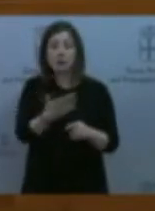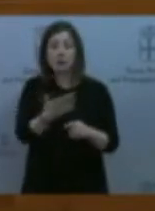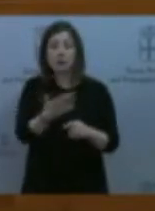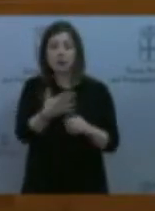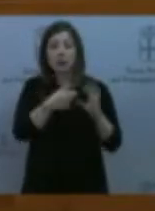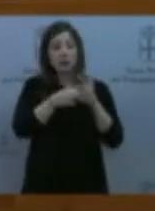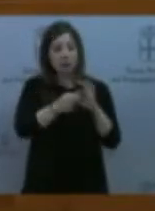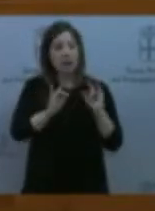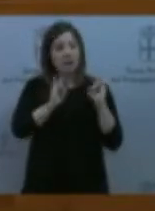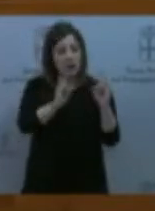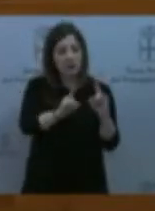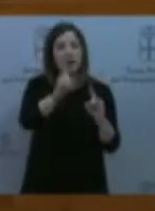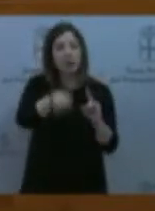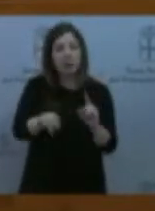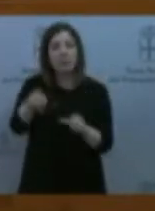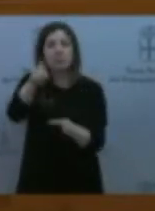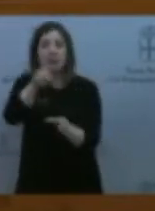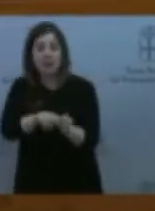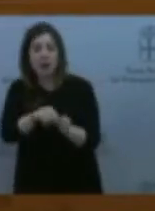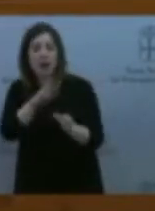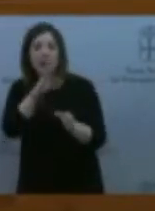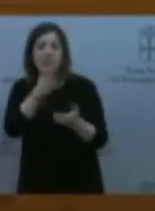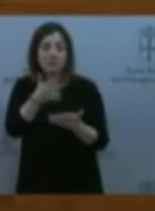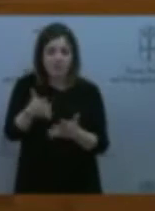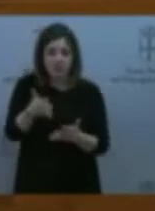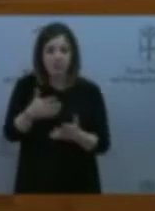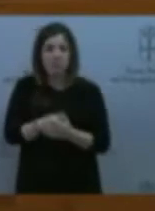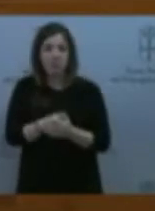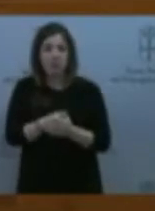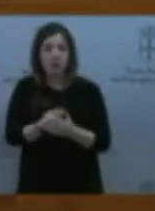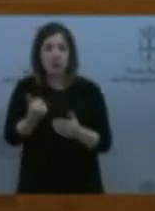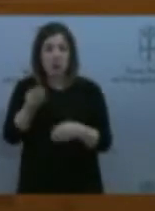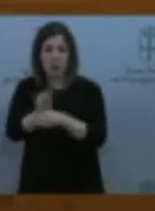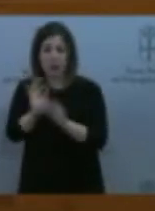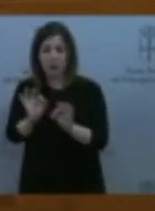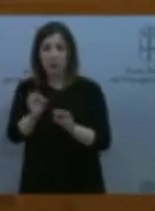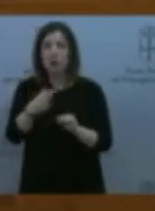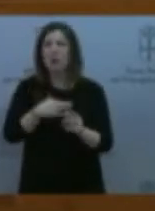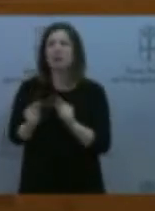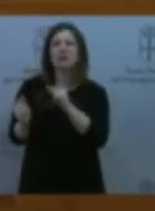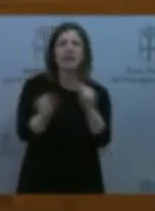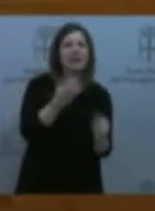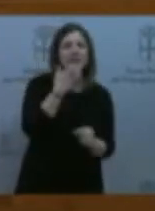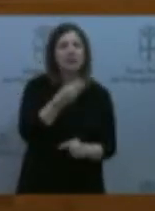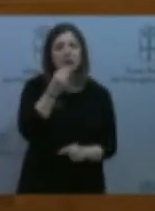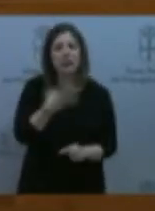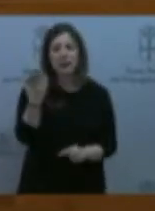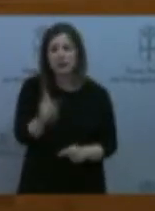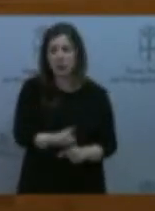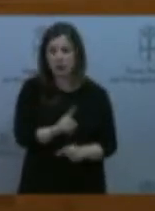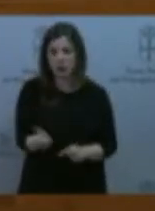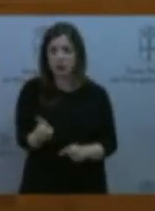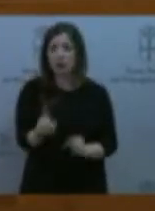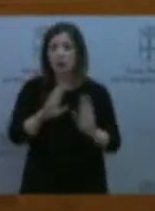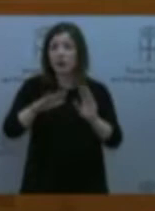en estas subvenciones. Miren, podemos discutir si es suficiente, y llegar a la conclusión de que no lo es.